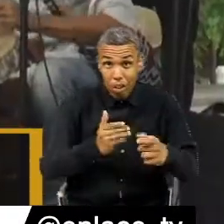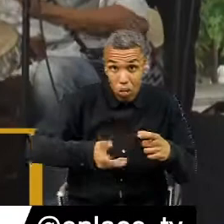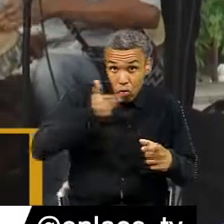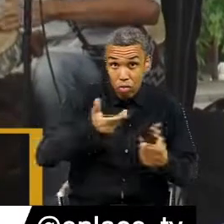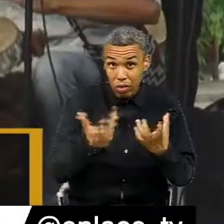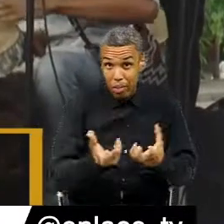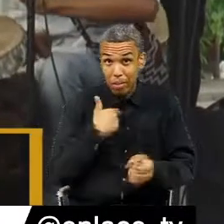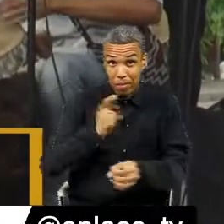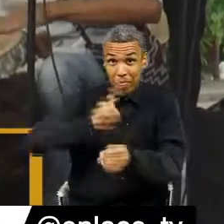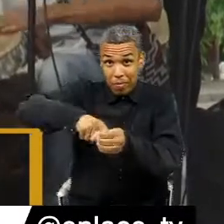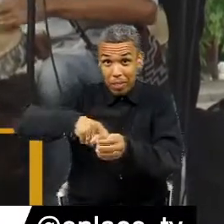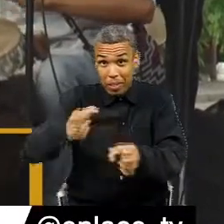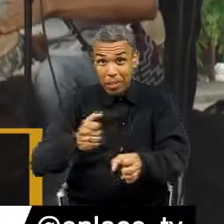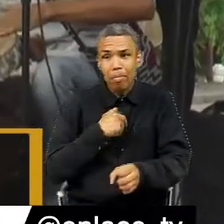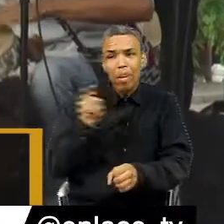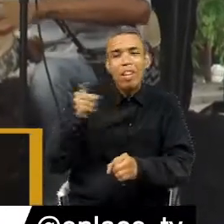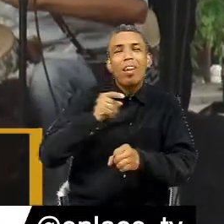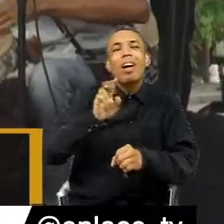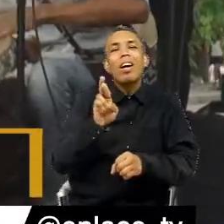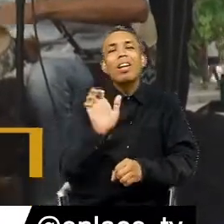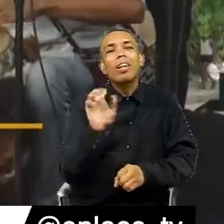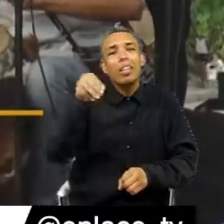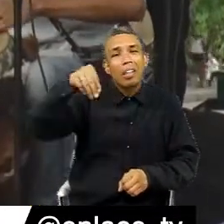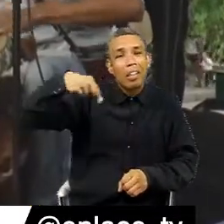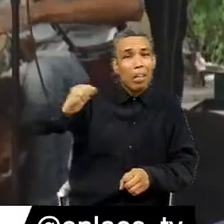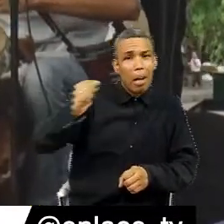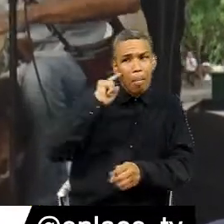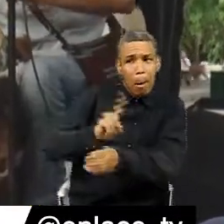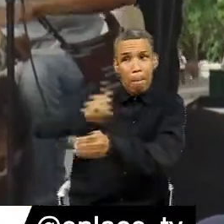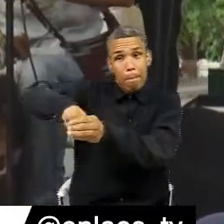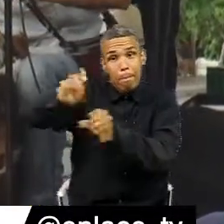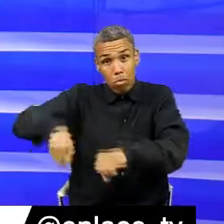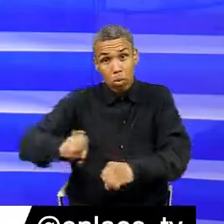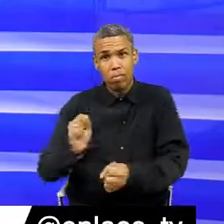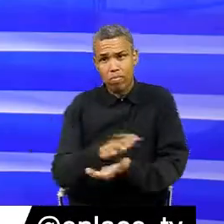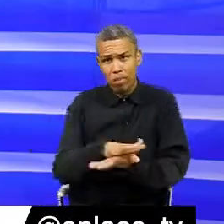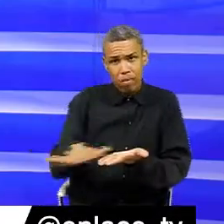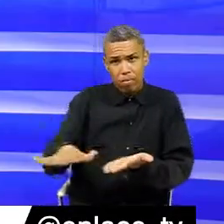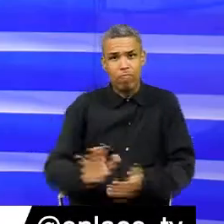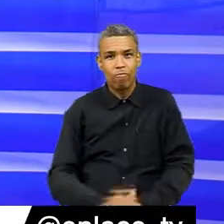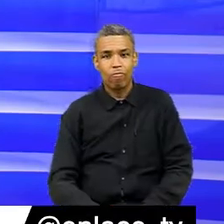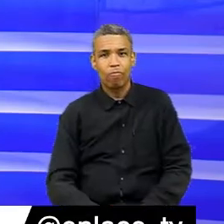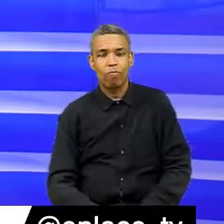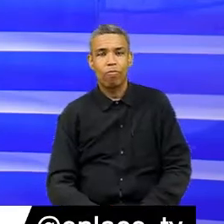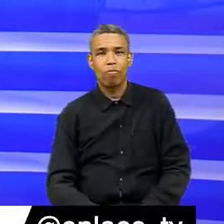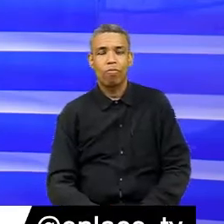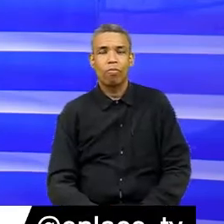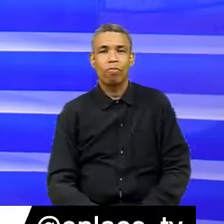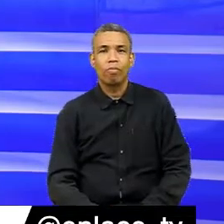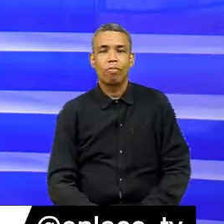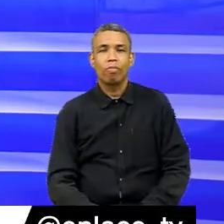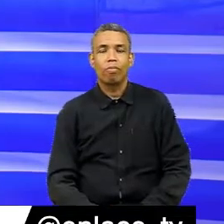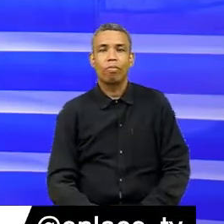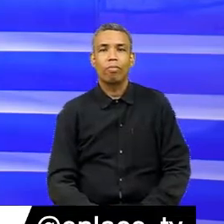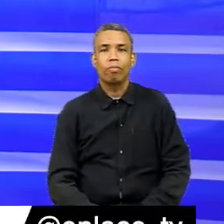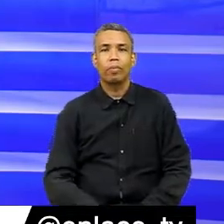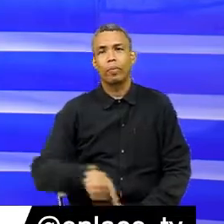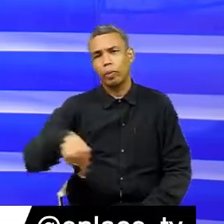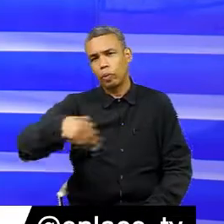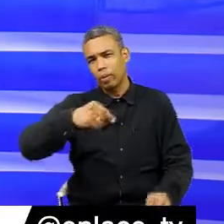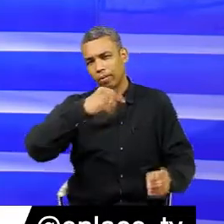de La Rampa y hacer su respectiva inscripción gratuita con un Fran Zambrano. Y hoy el mundo conmemora el